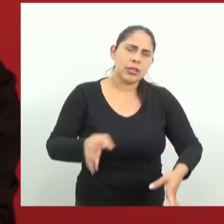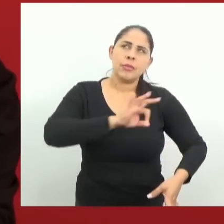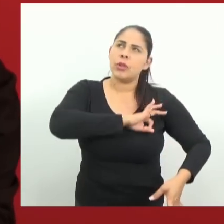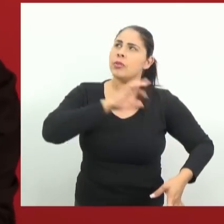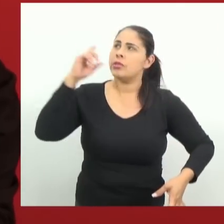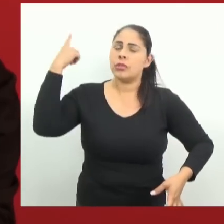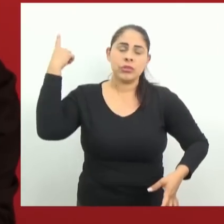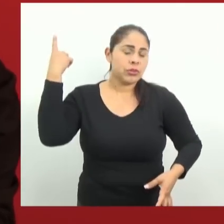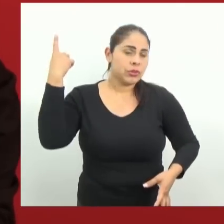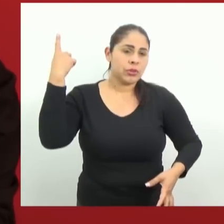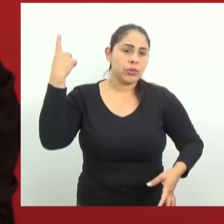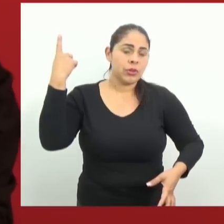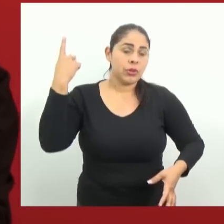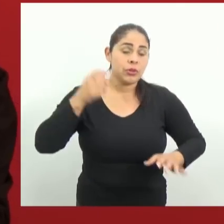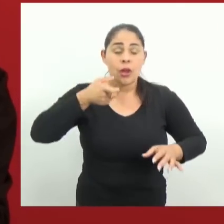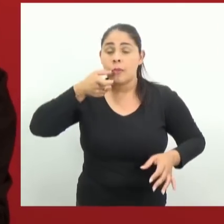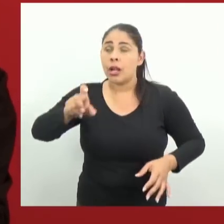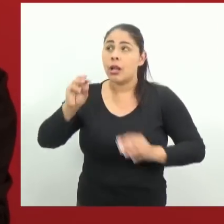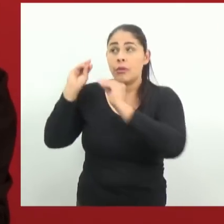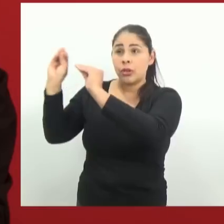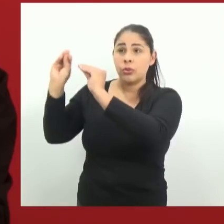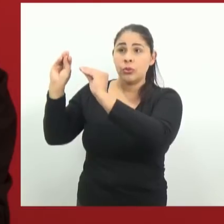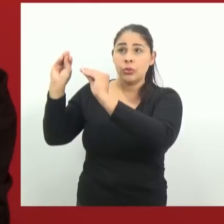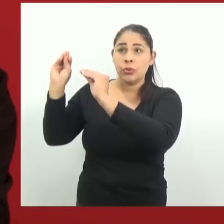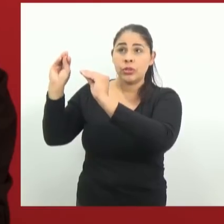palabra en los cielos.